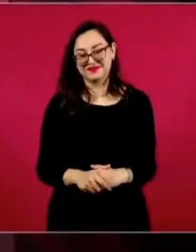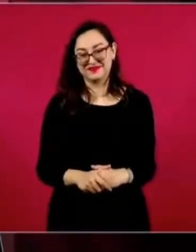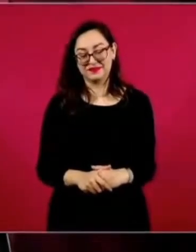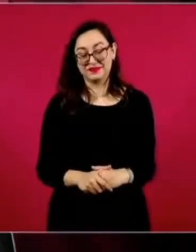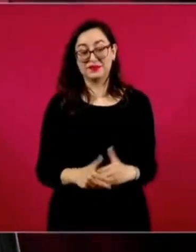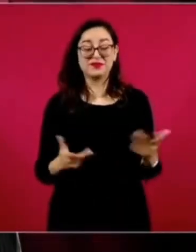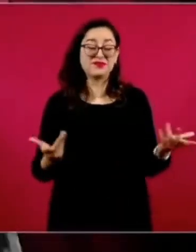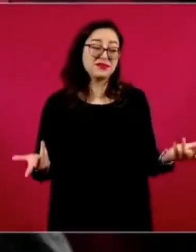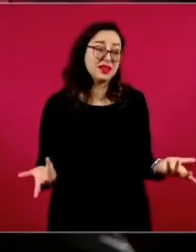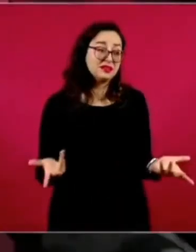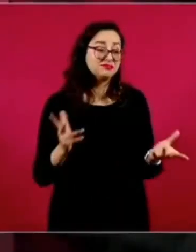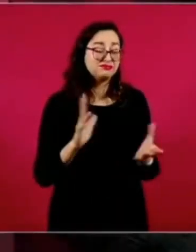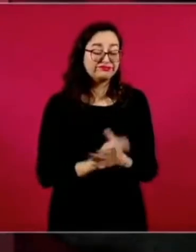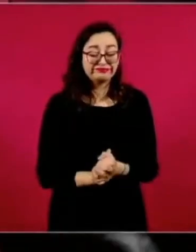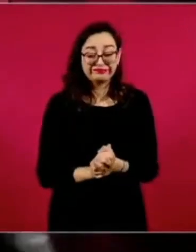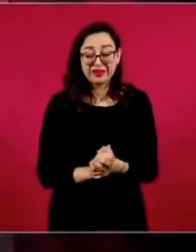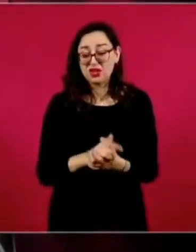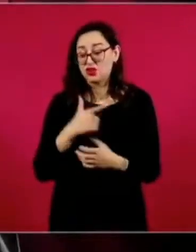Me lo piden y